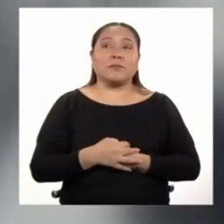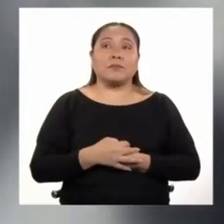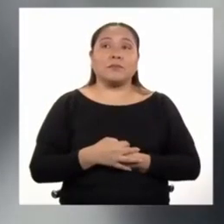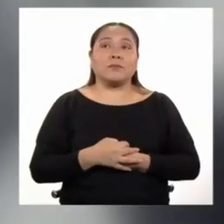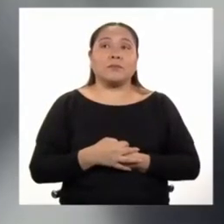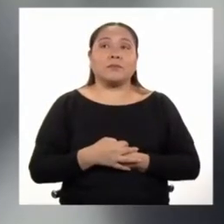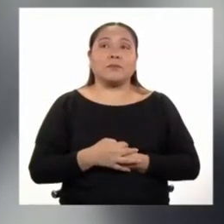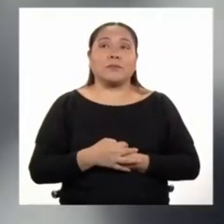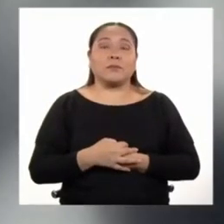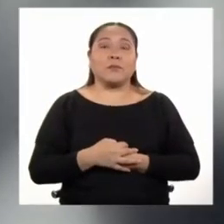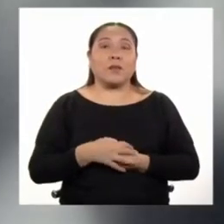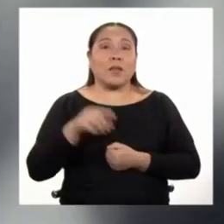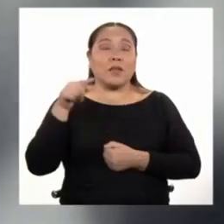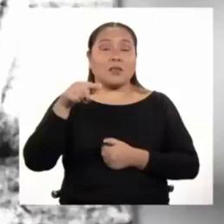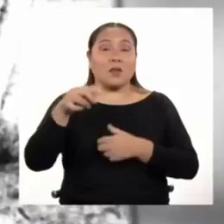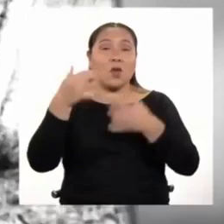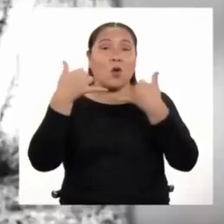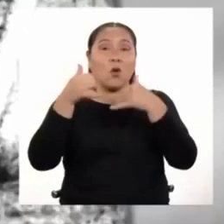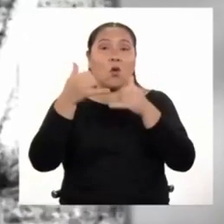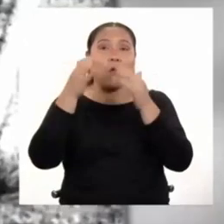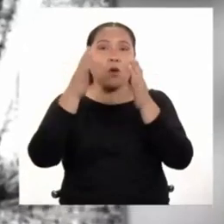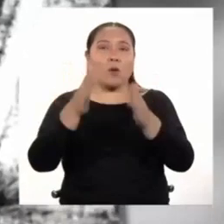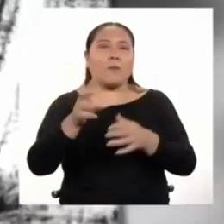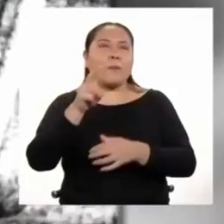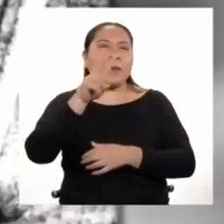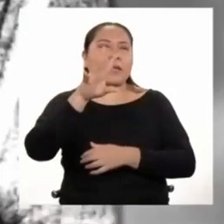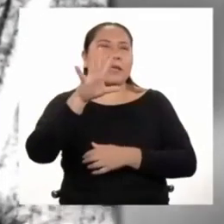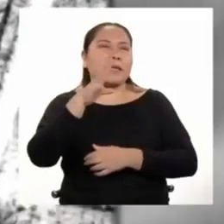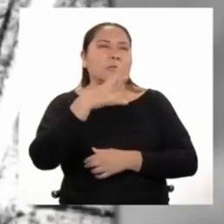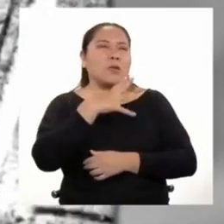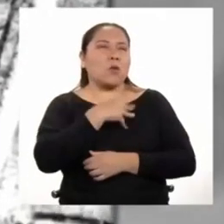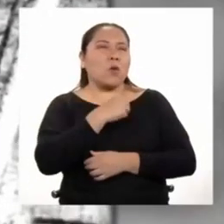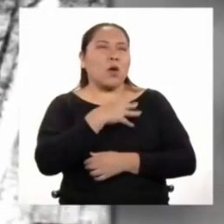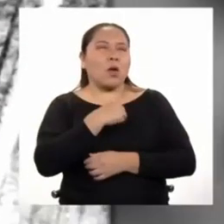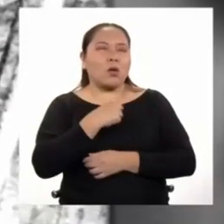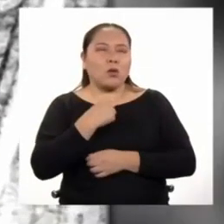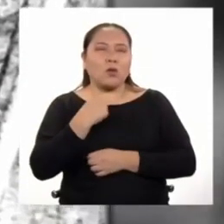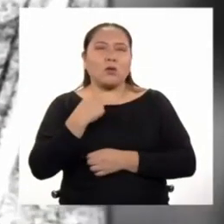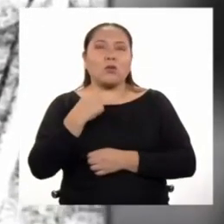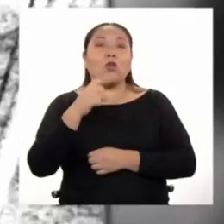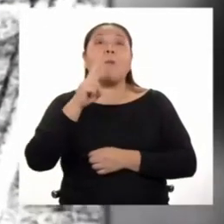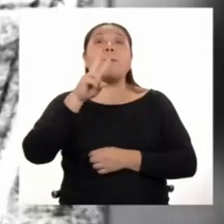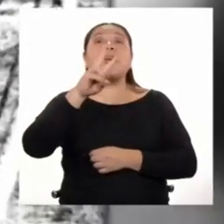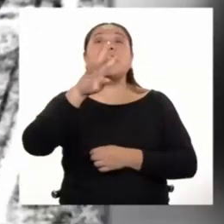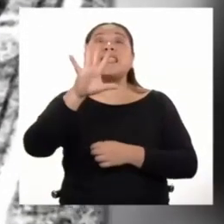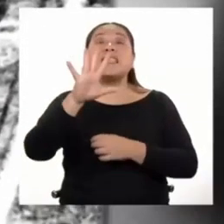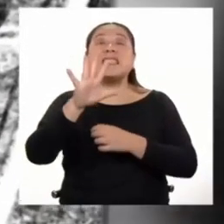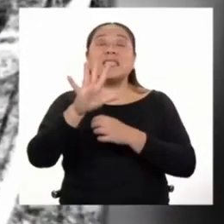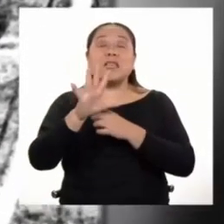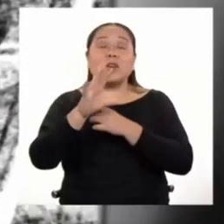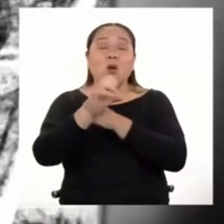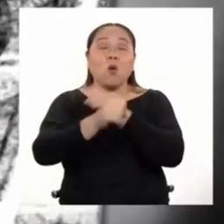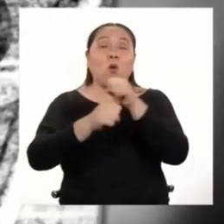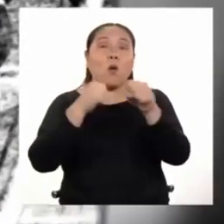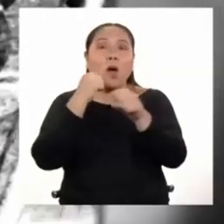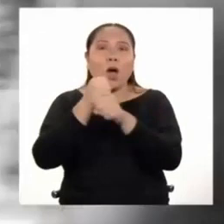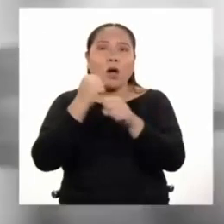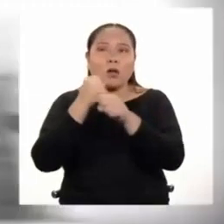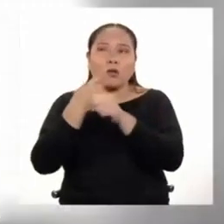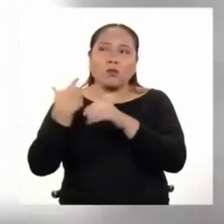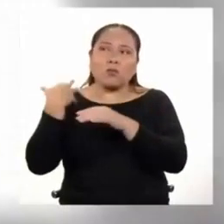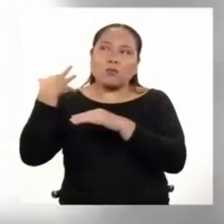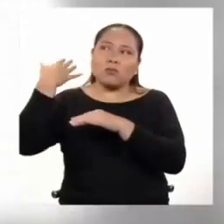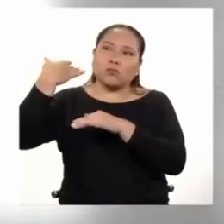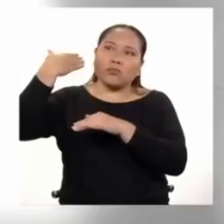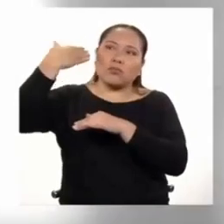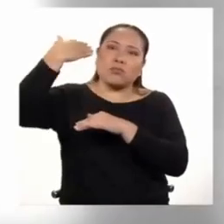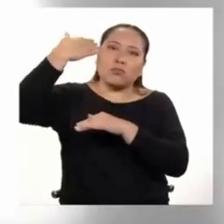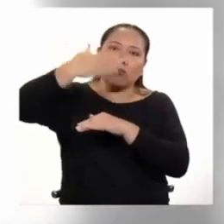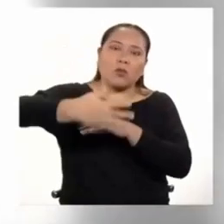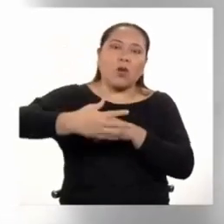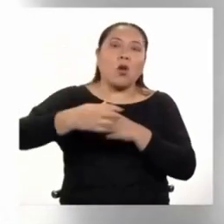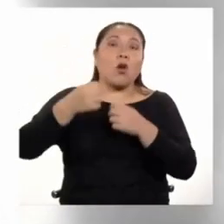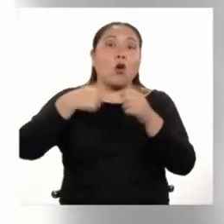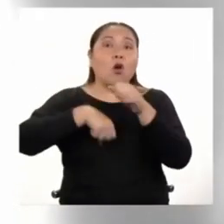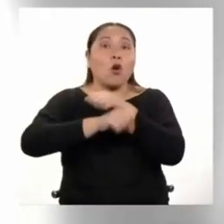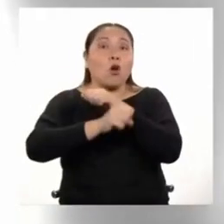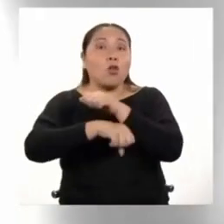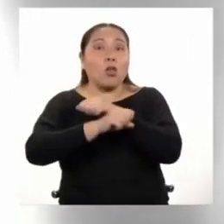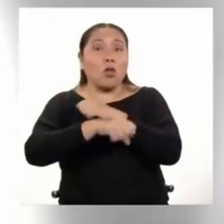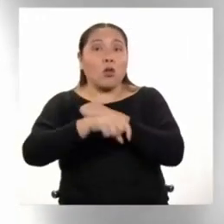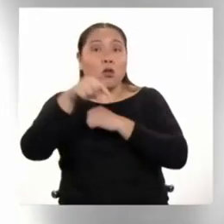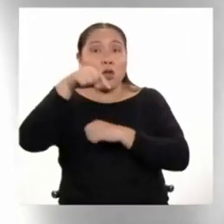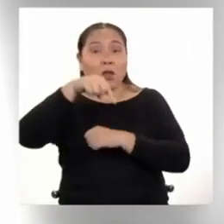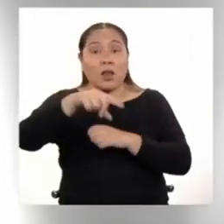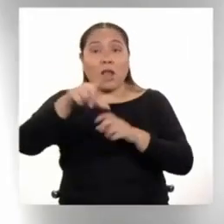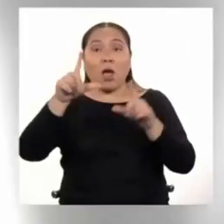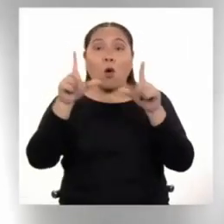Un jugador de 25 años de trayectoria, goleador en la U, goleador en la selección peruana, muy